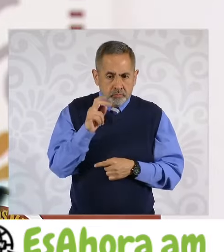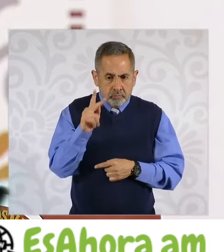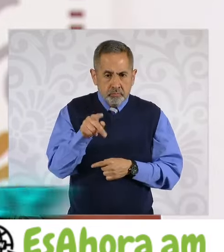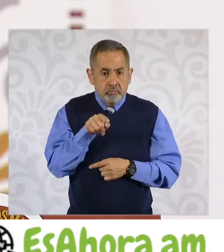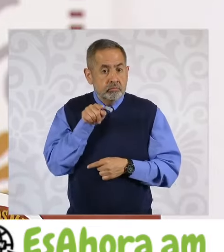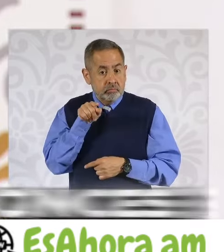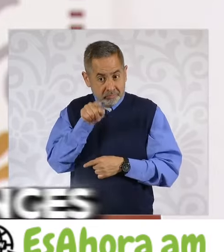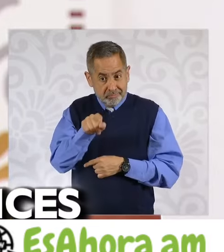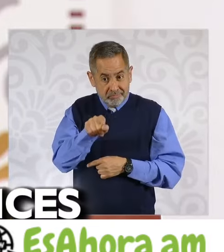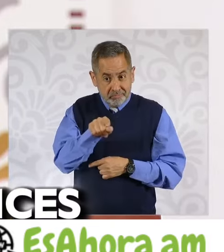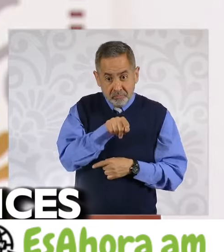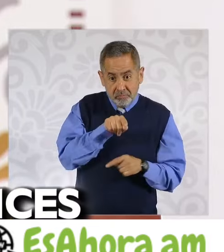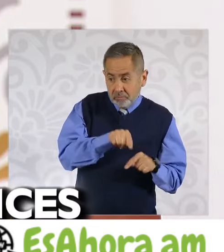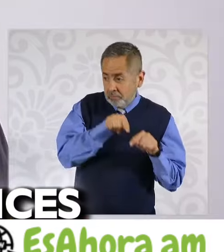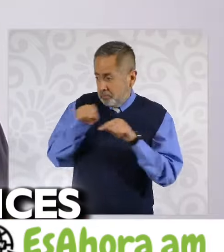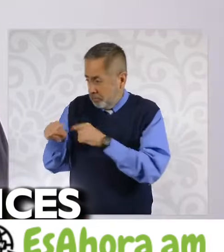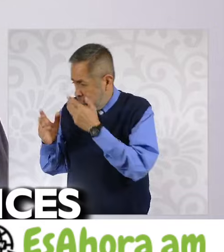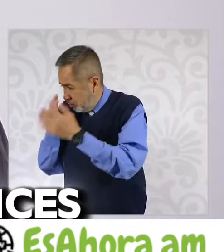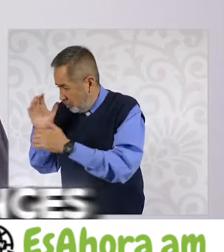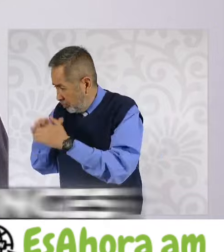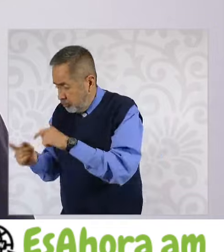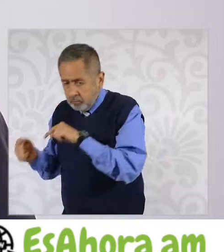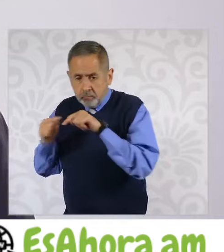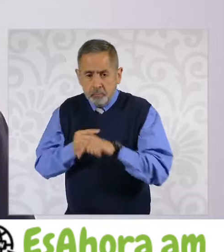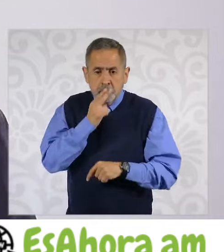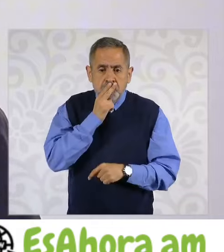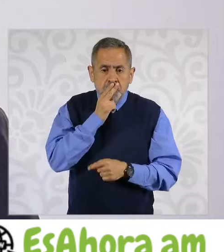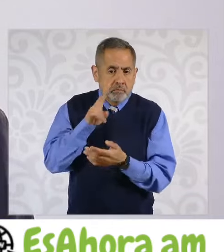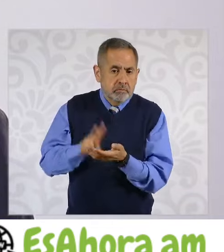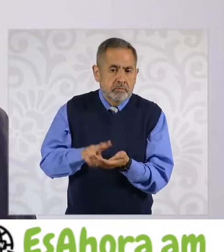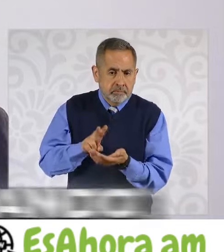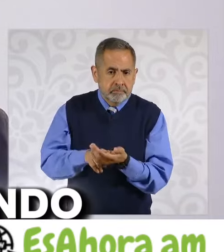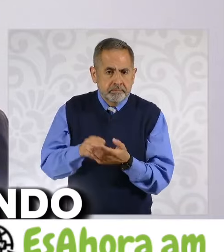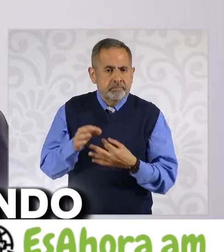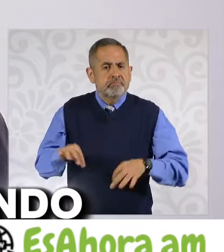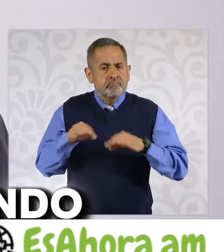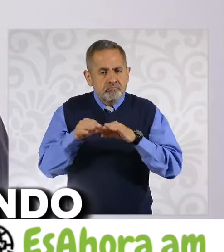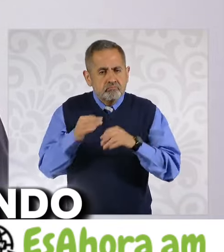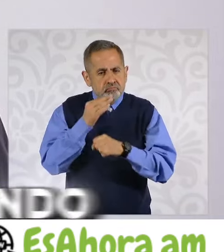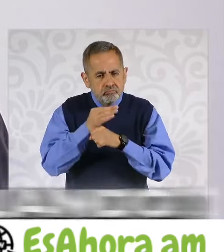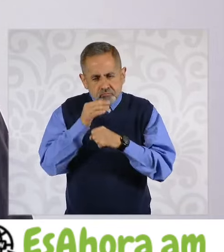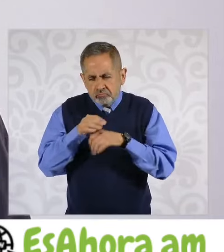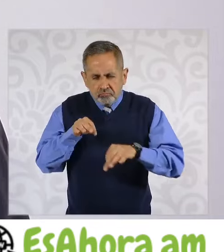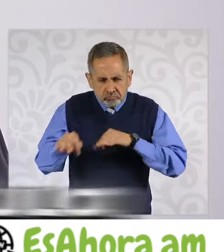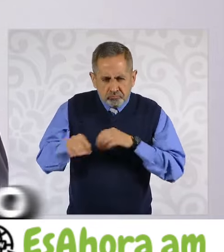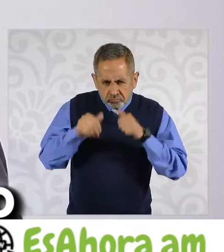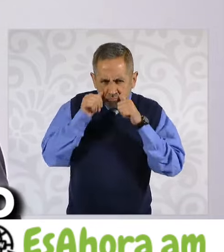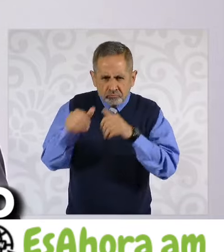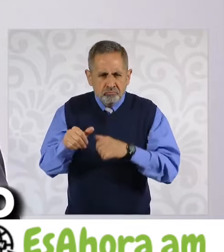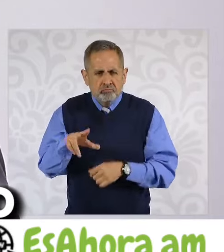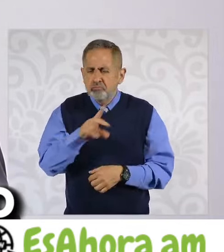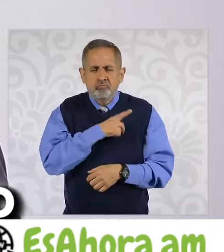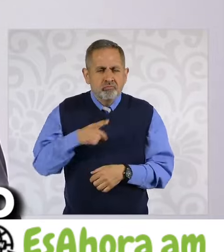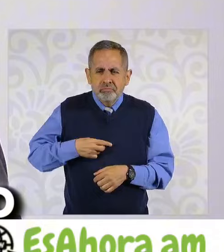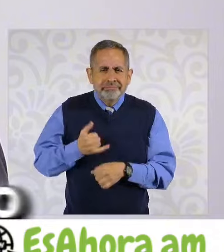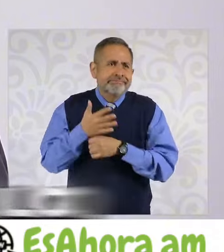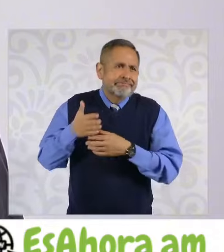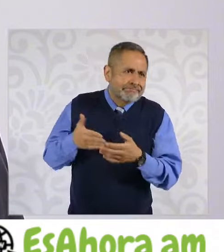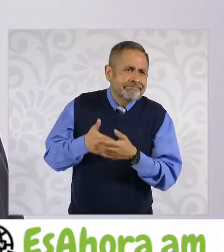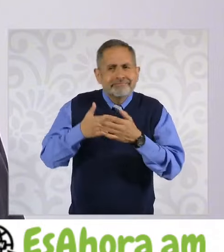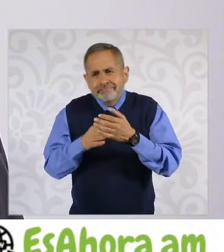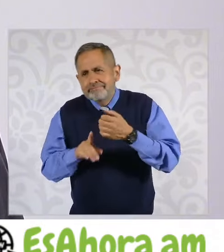son muy valorados. Entonces, estamos trabajando, no debe haber ningún